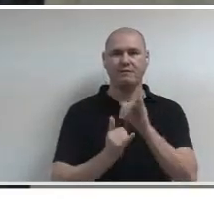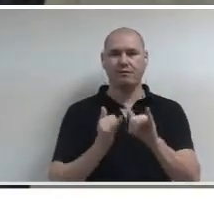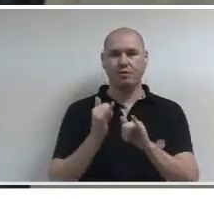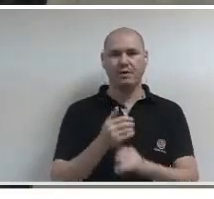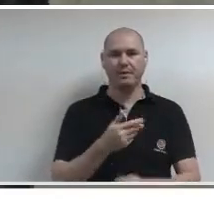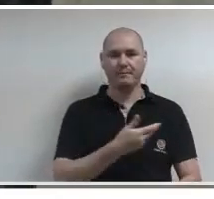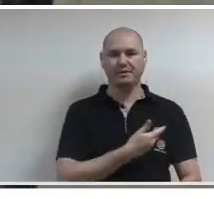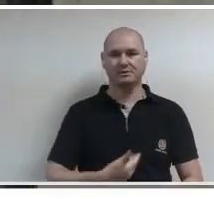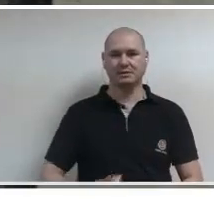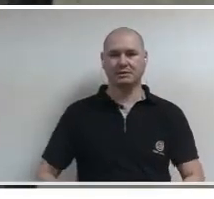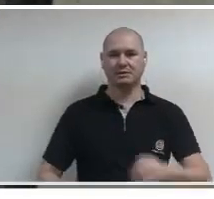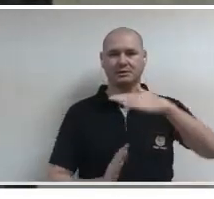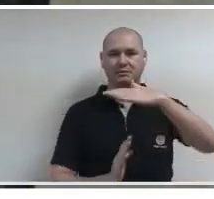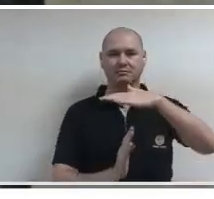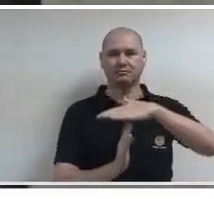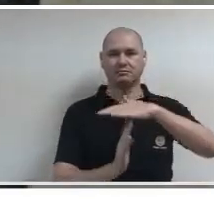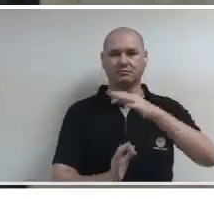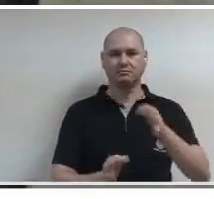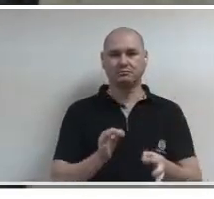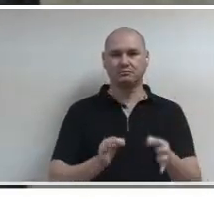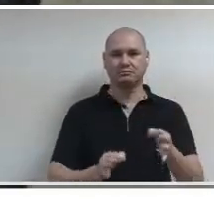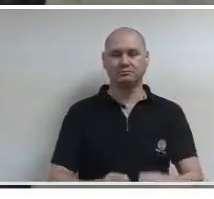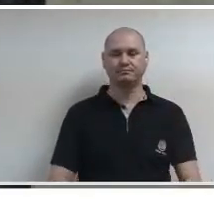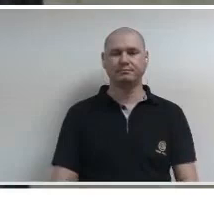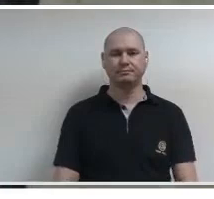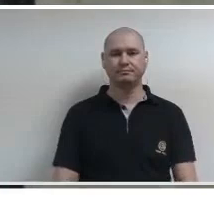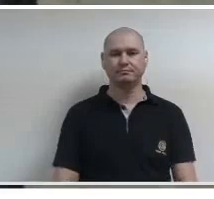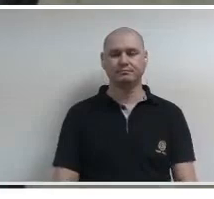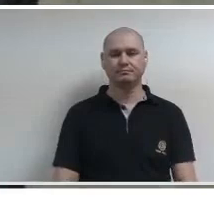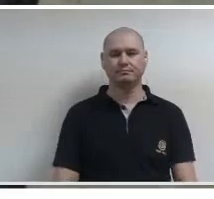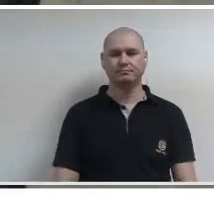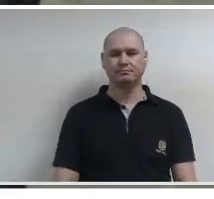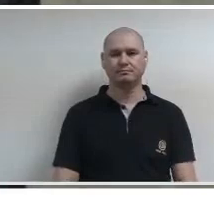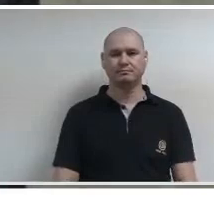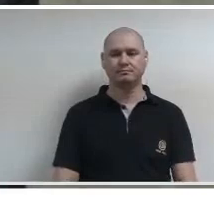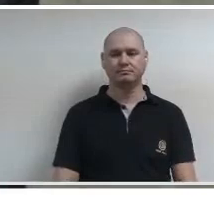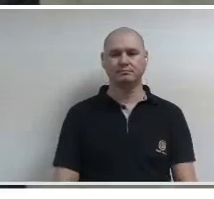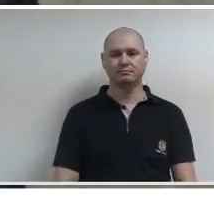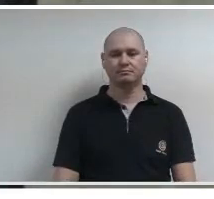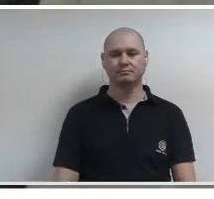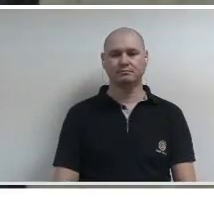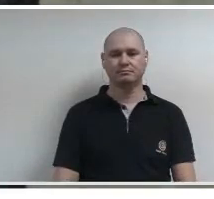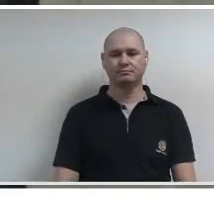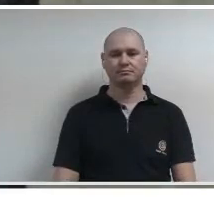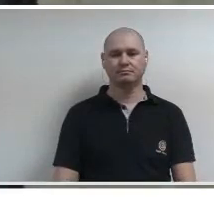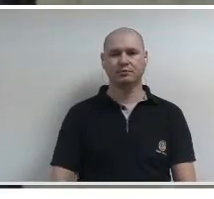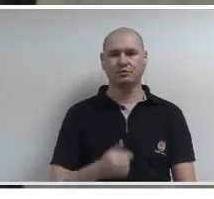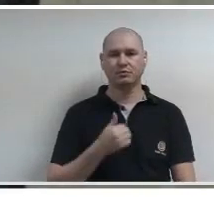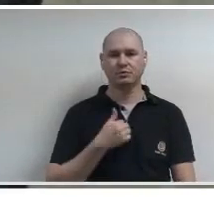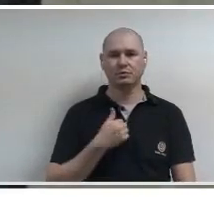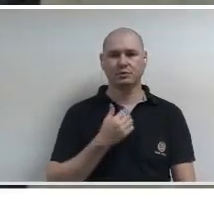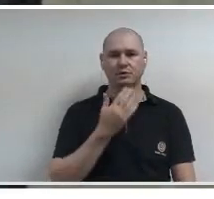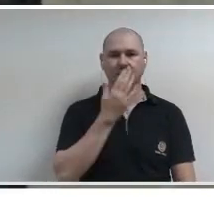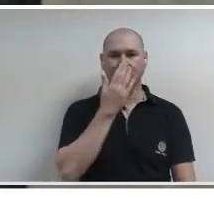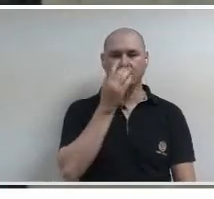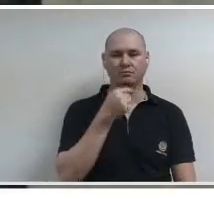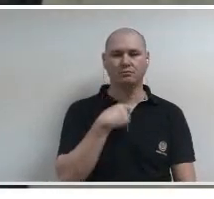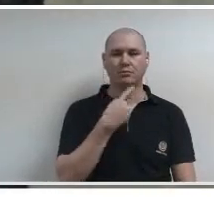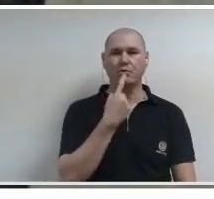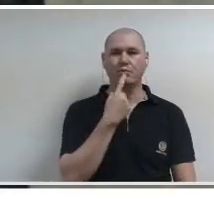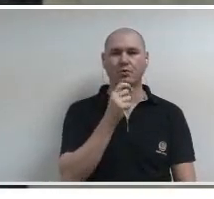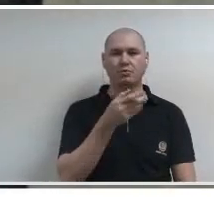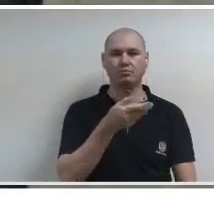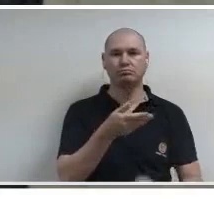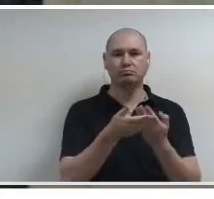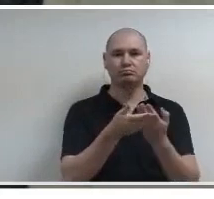presidente. Al respecto, quiero poner a consideración del plenario